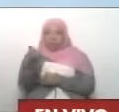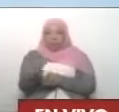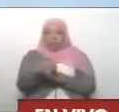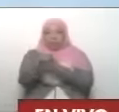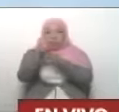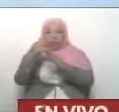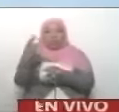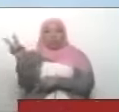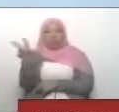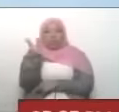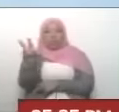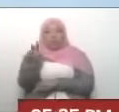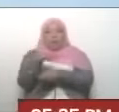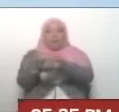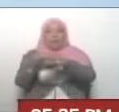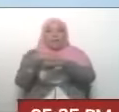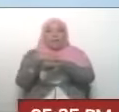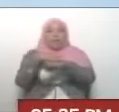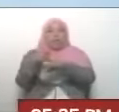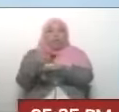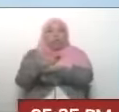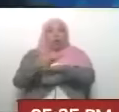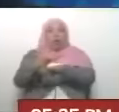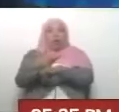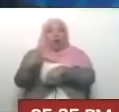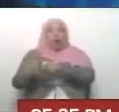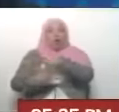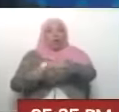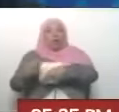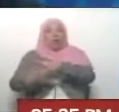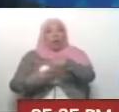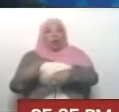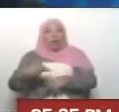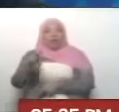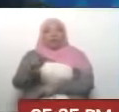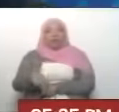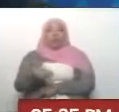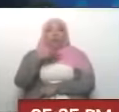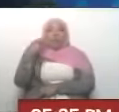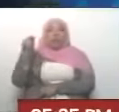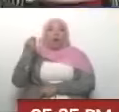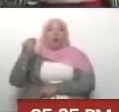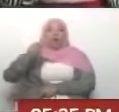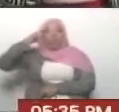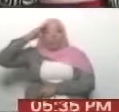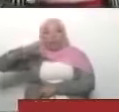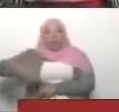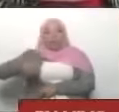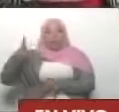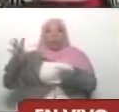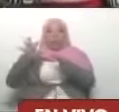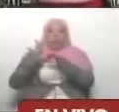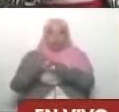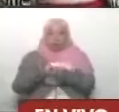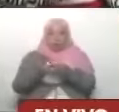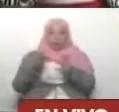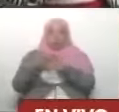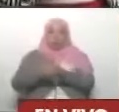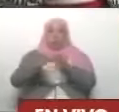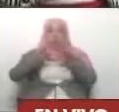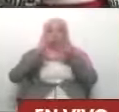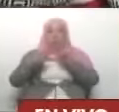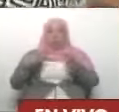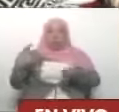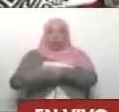la República, ministro del gobierno revolucionario. ¿En qué país hay eso? Juventud militar, unidos por la patria